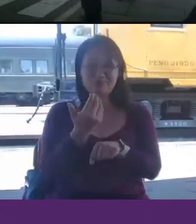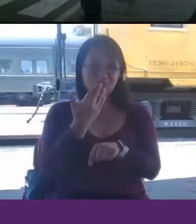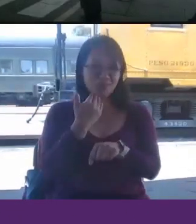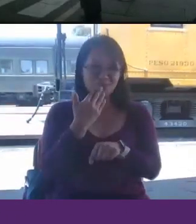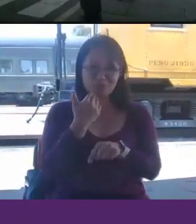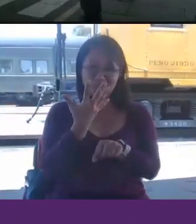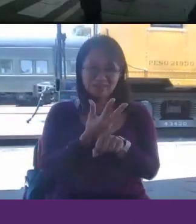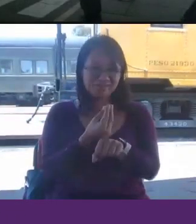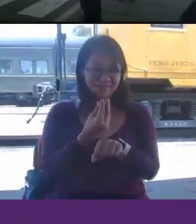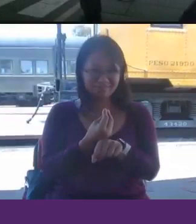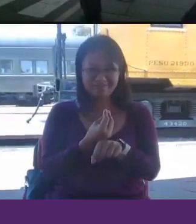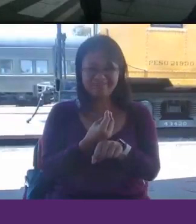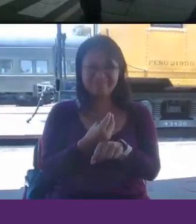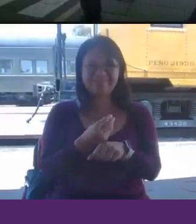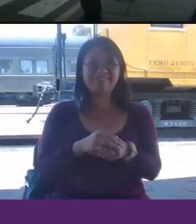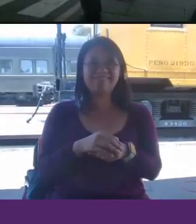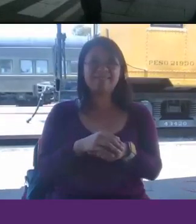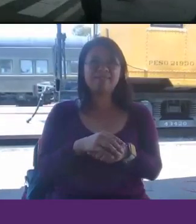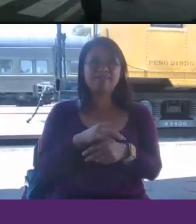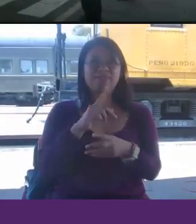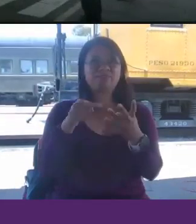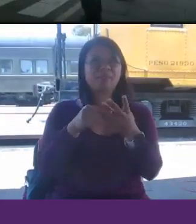Y también hacen, estos son de las crías.